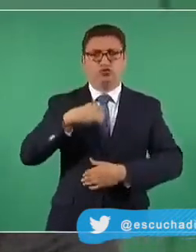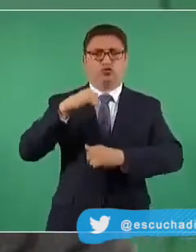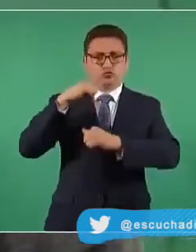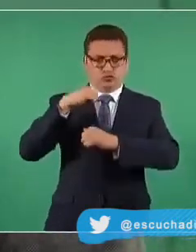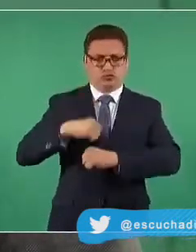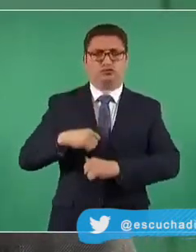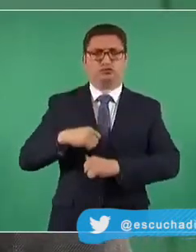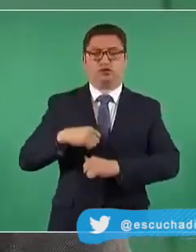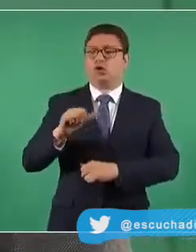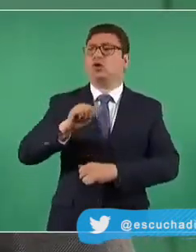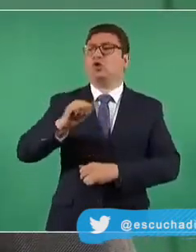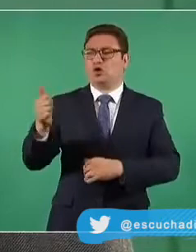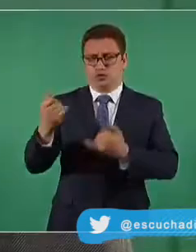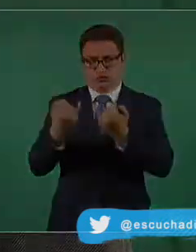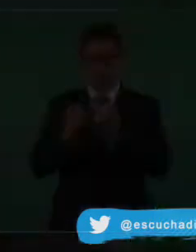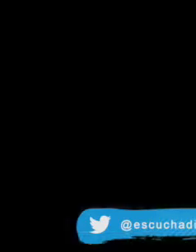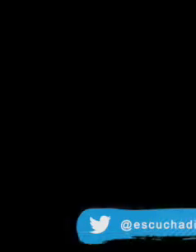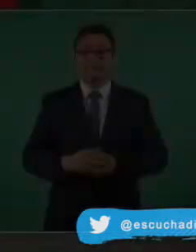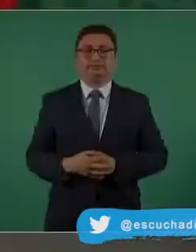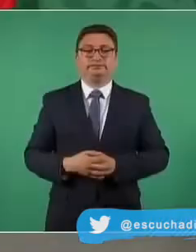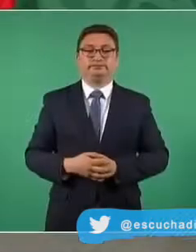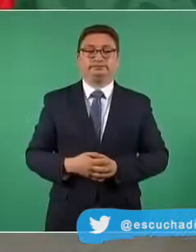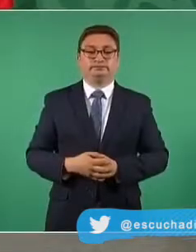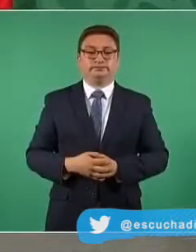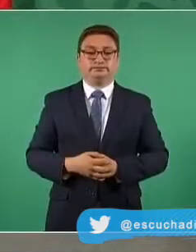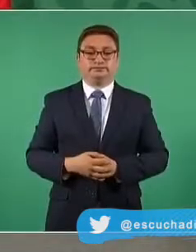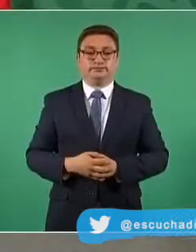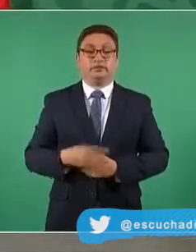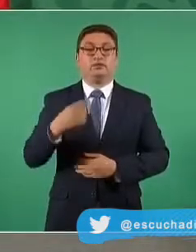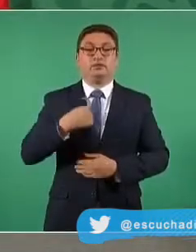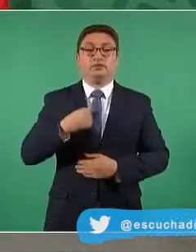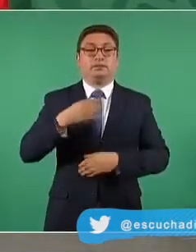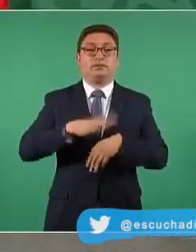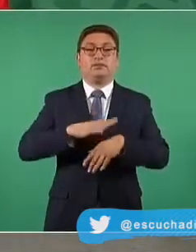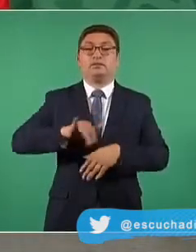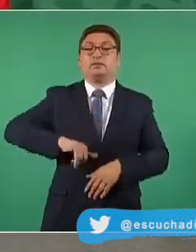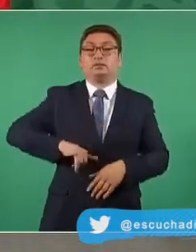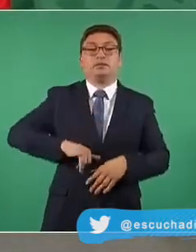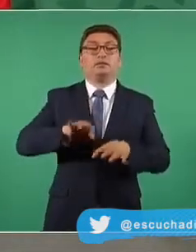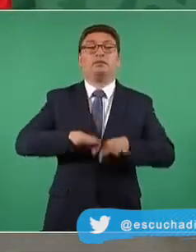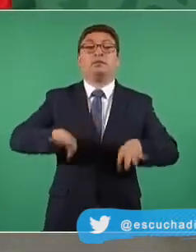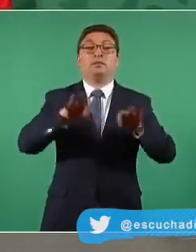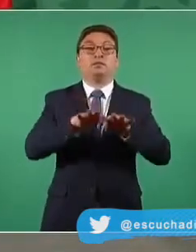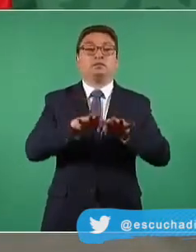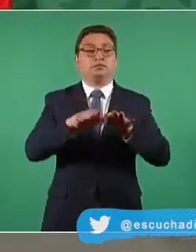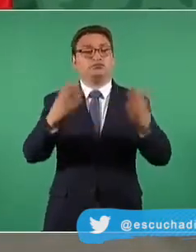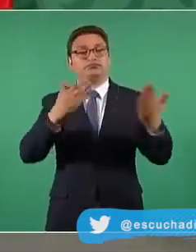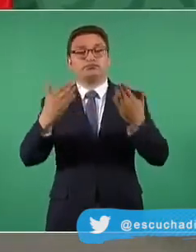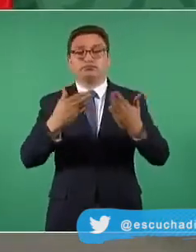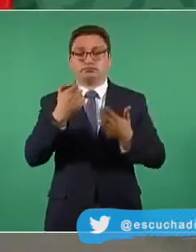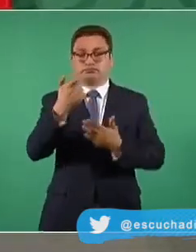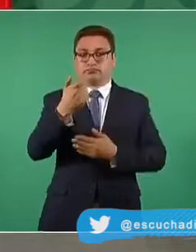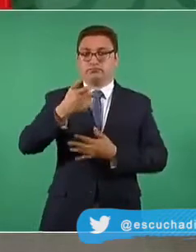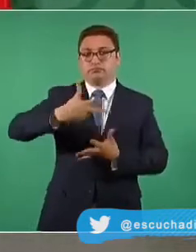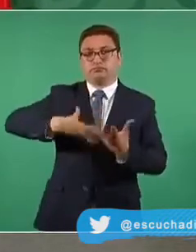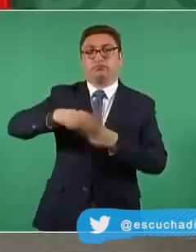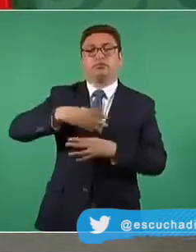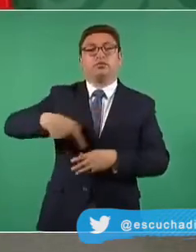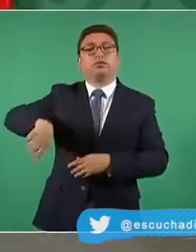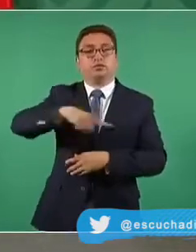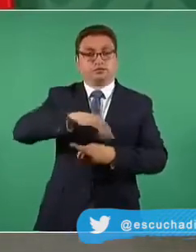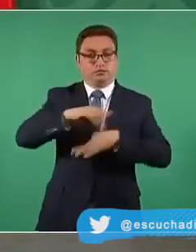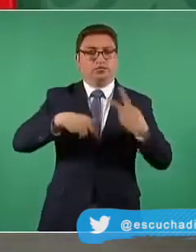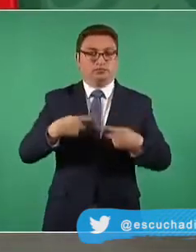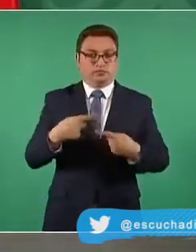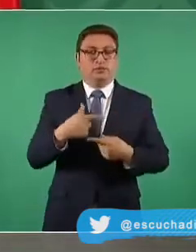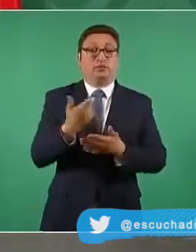el pago de intereses. A mí me importa ver la economía popular. Entonces,